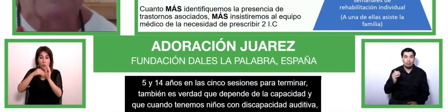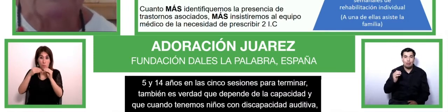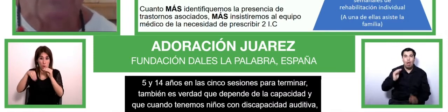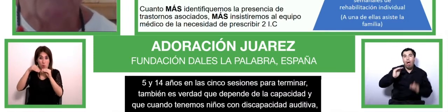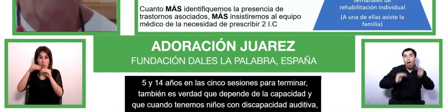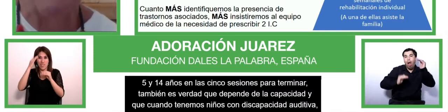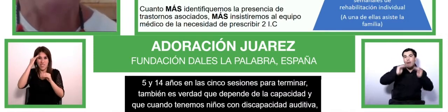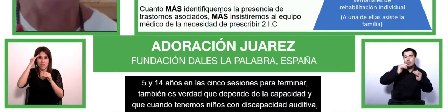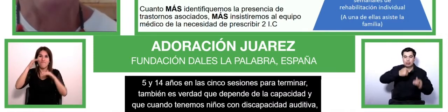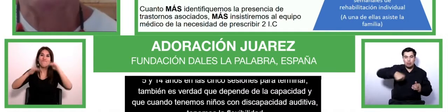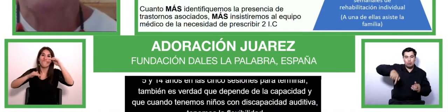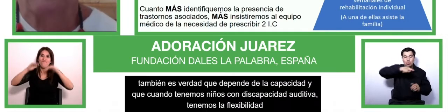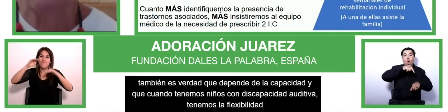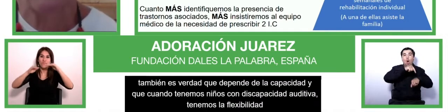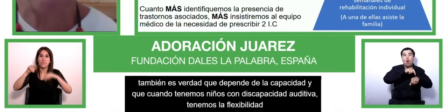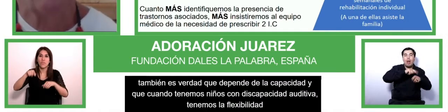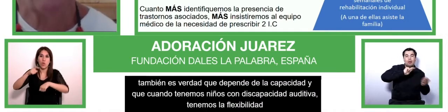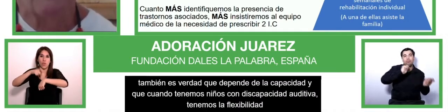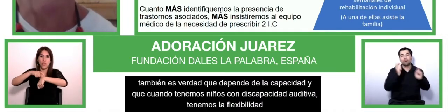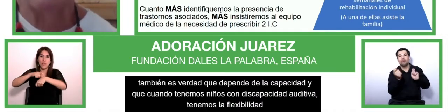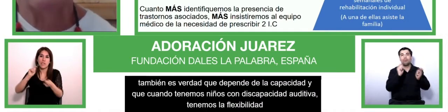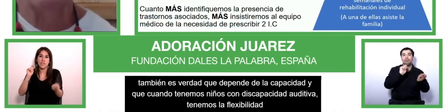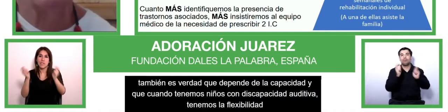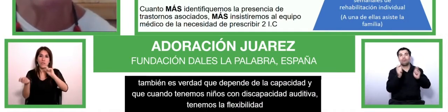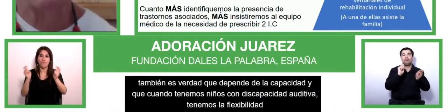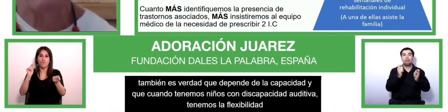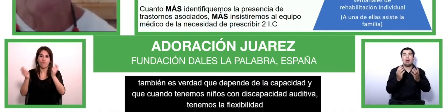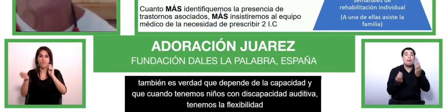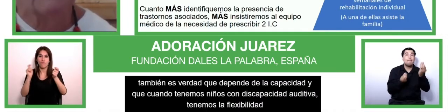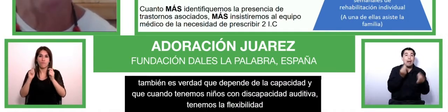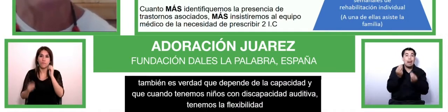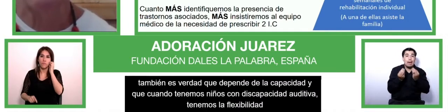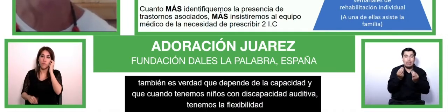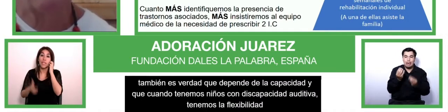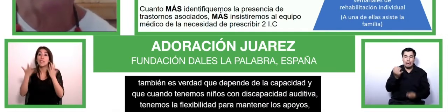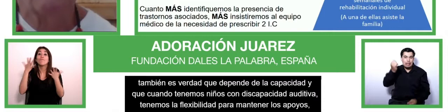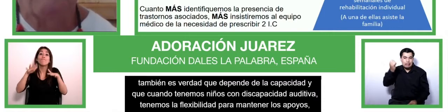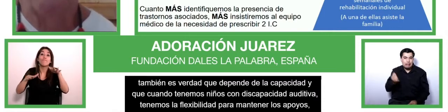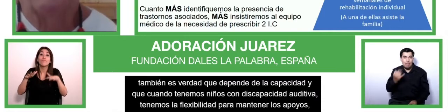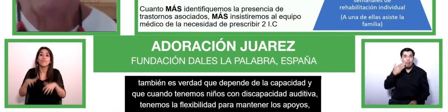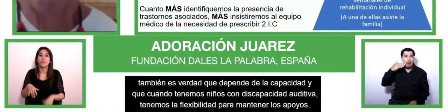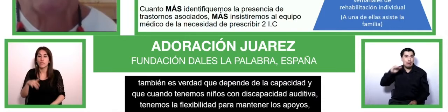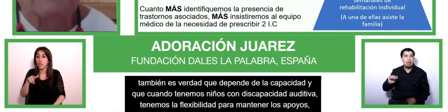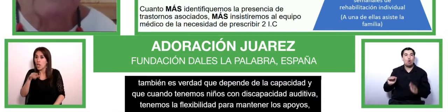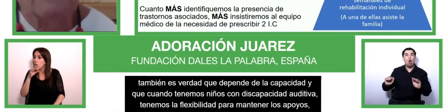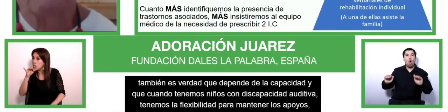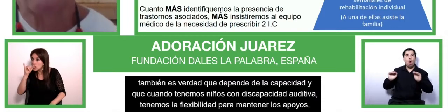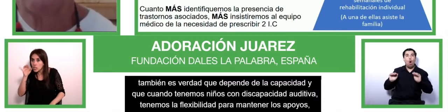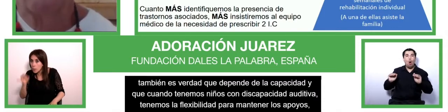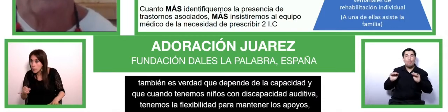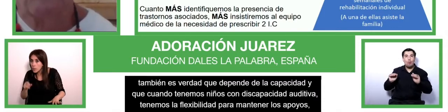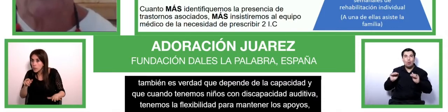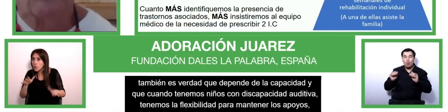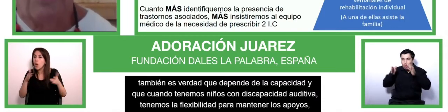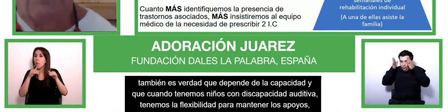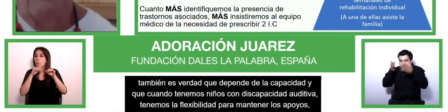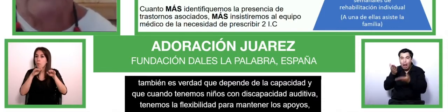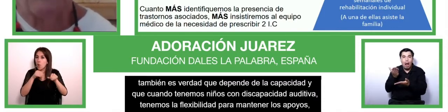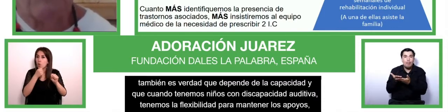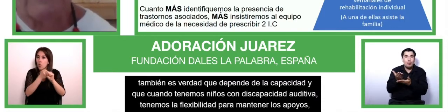suficiente como para mantener los apoyos para que esté siempre en una situación de aprovechar tanto los